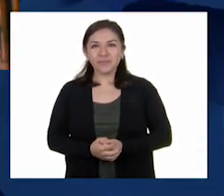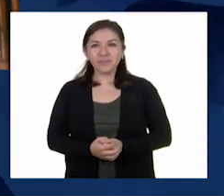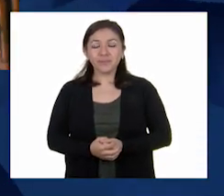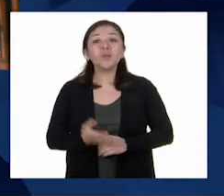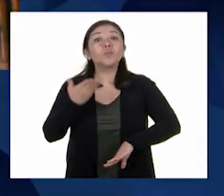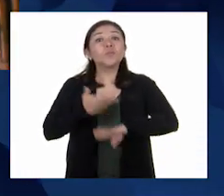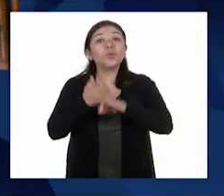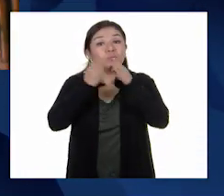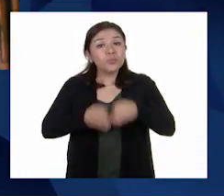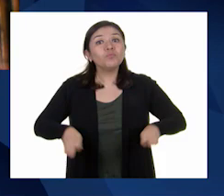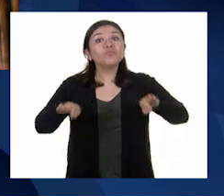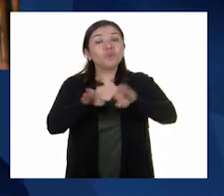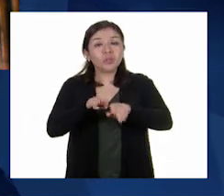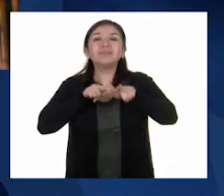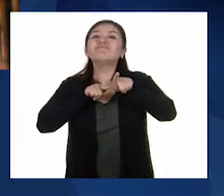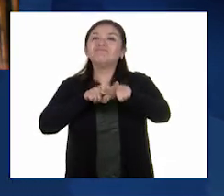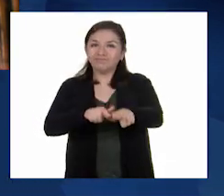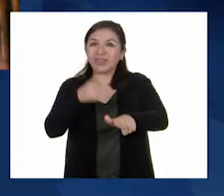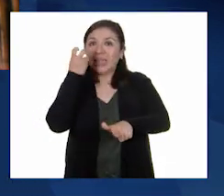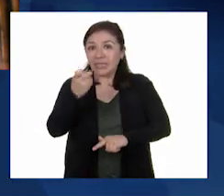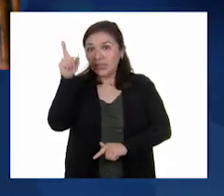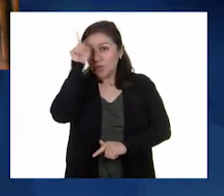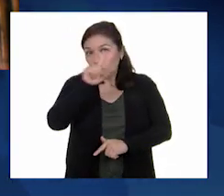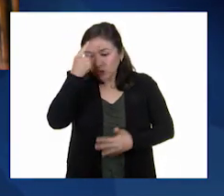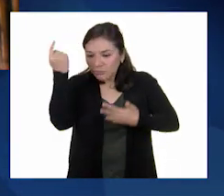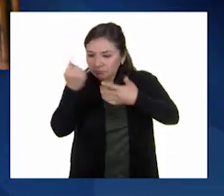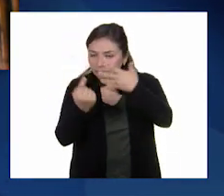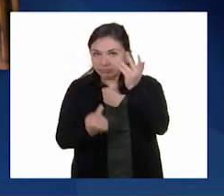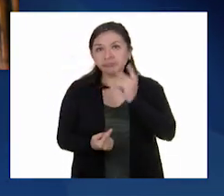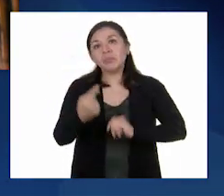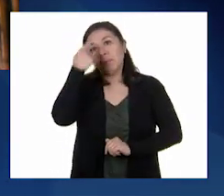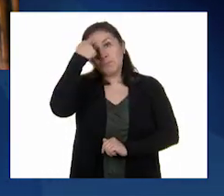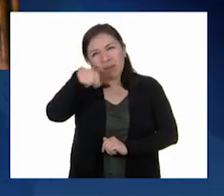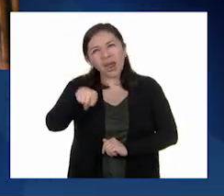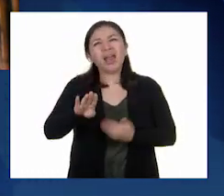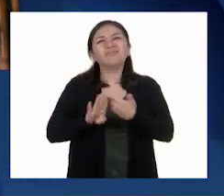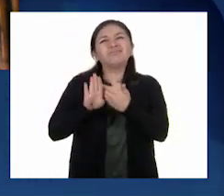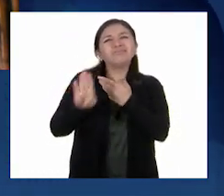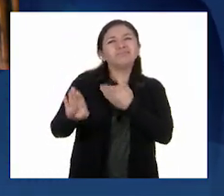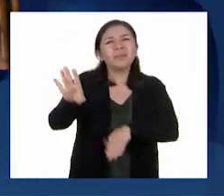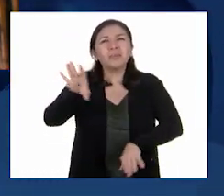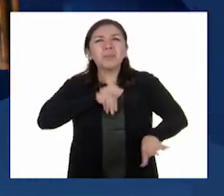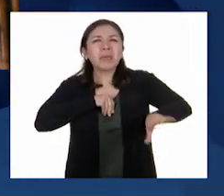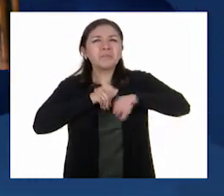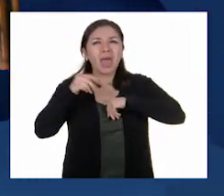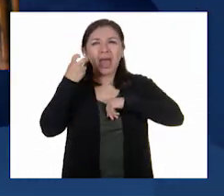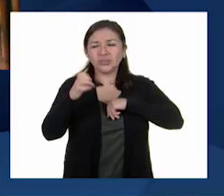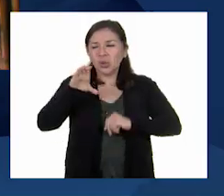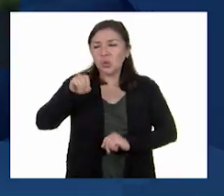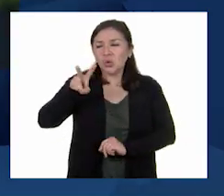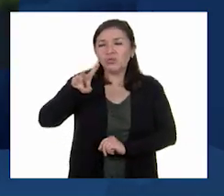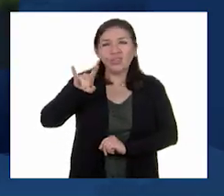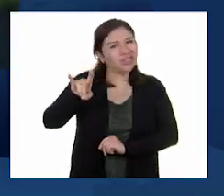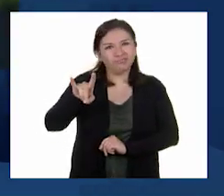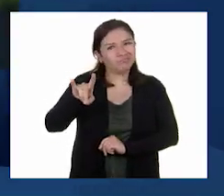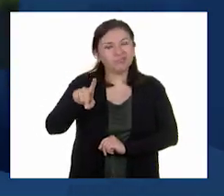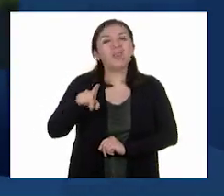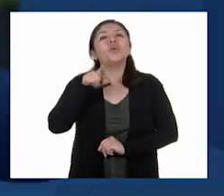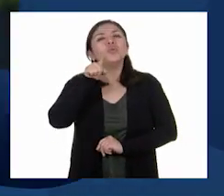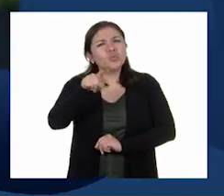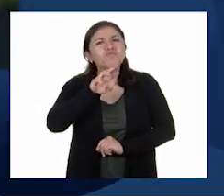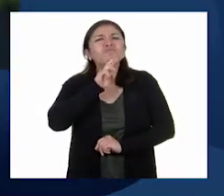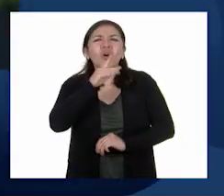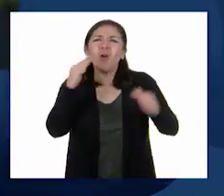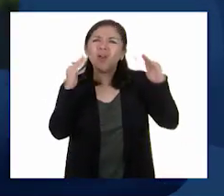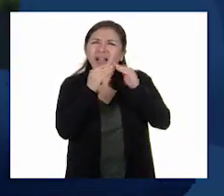Es muy importante continuar con las recomendaciones para evitar contagios de COVID. Trata de